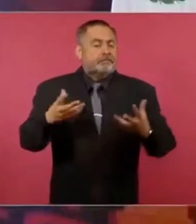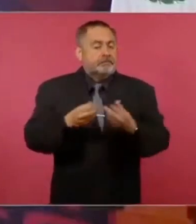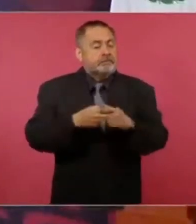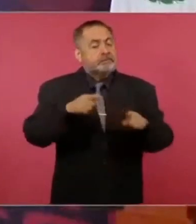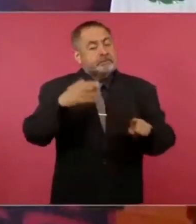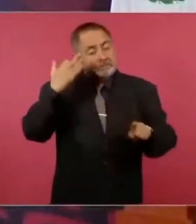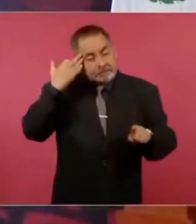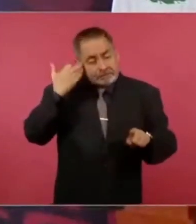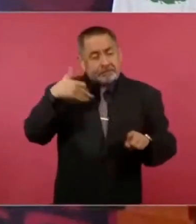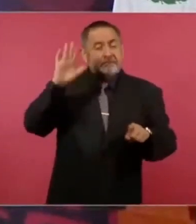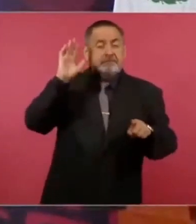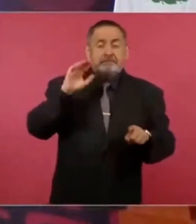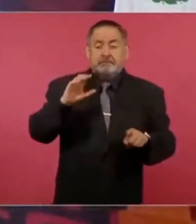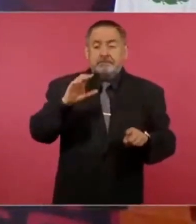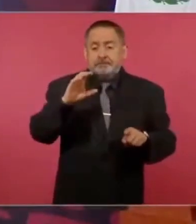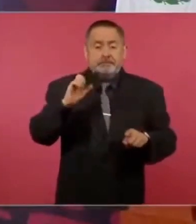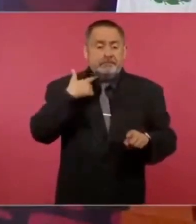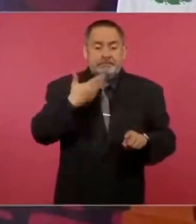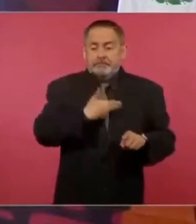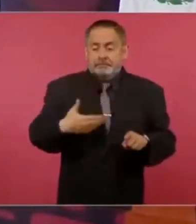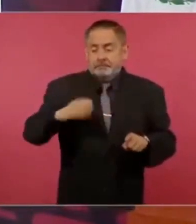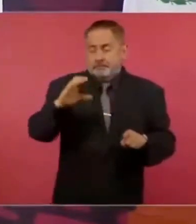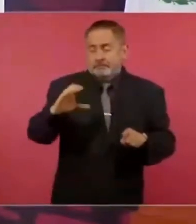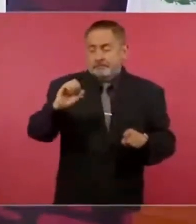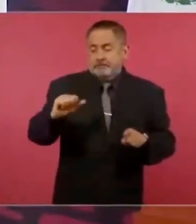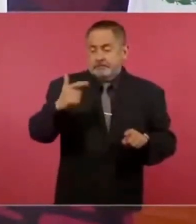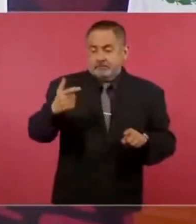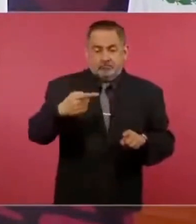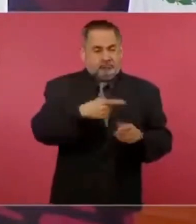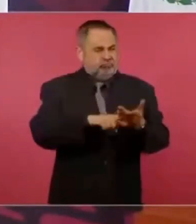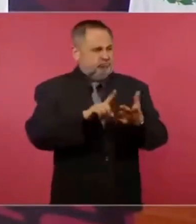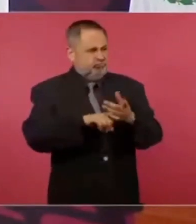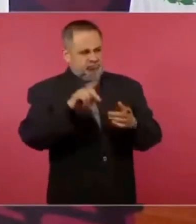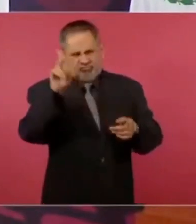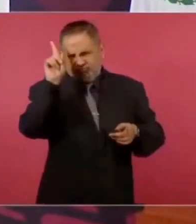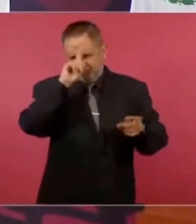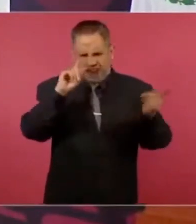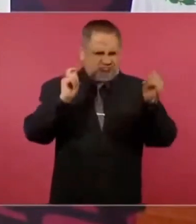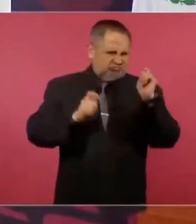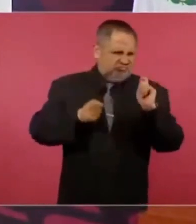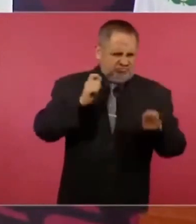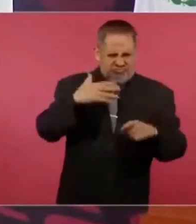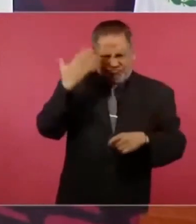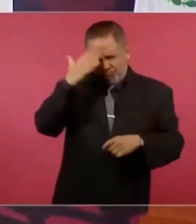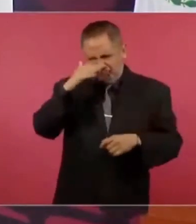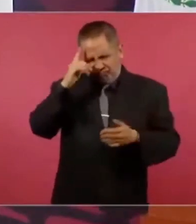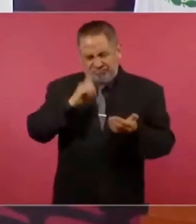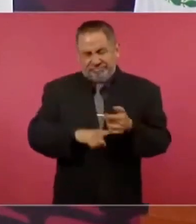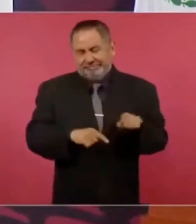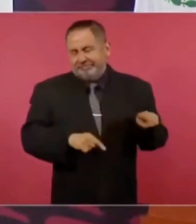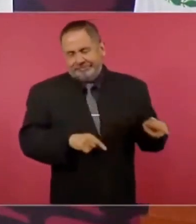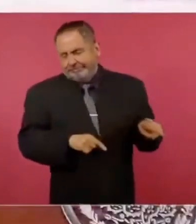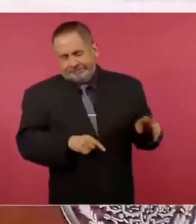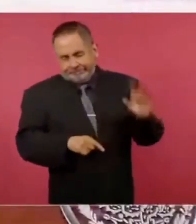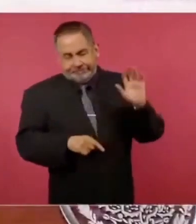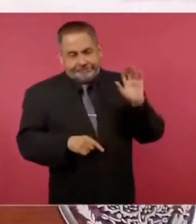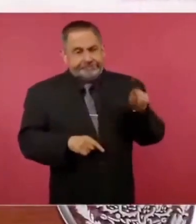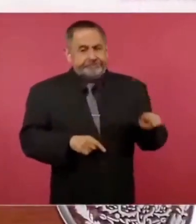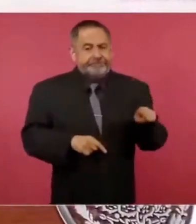Salinas, ahí empezó, siendo gurú, de los más